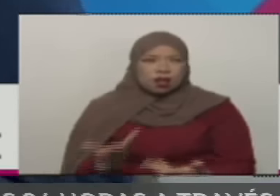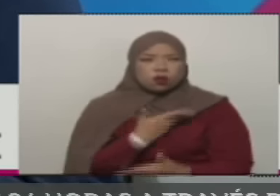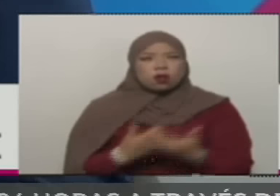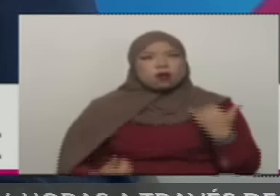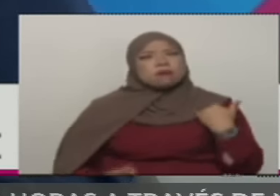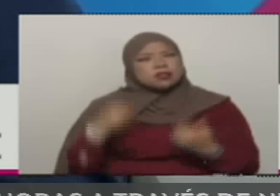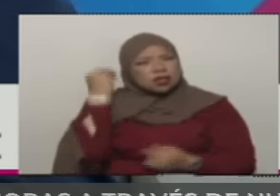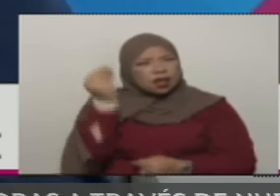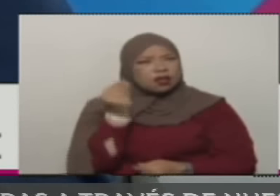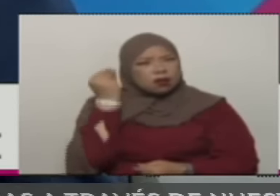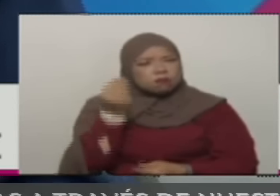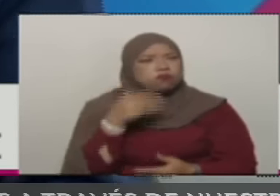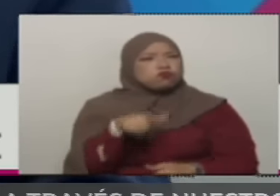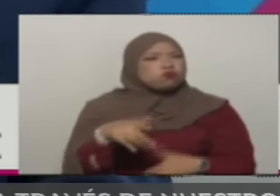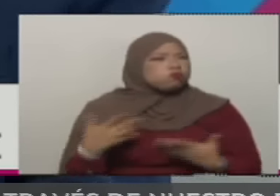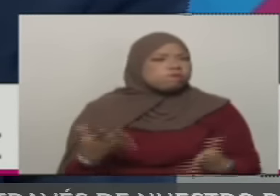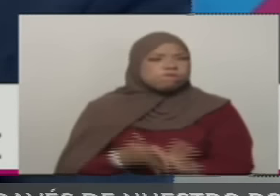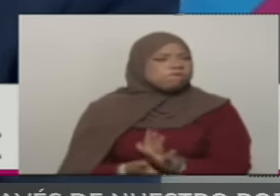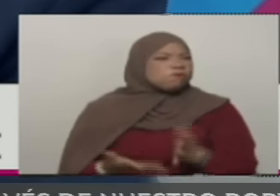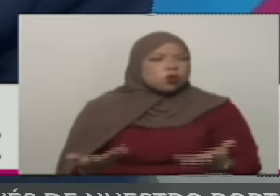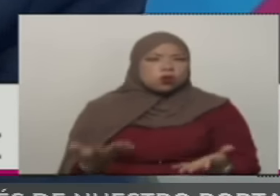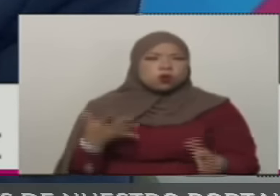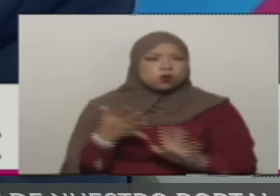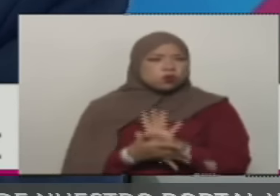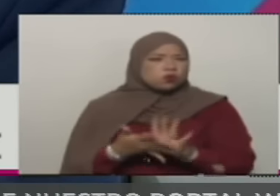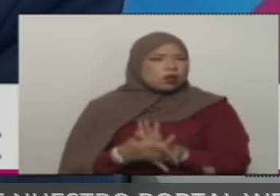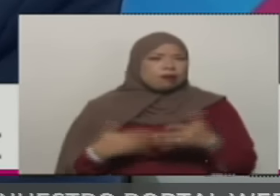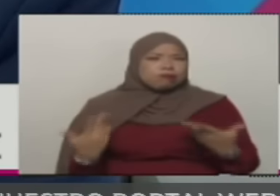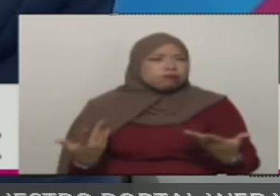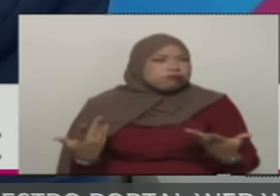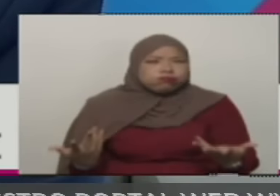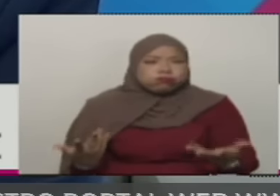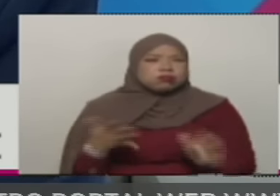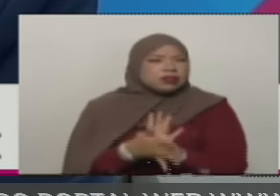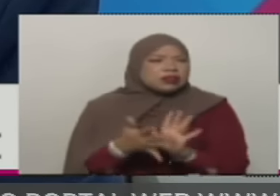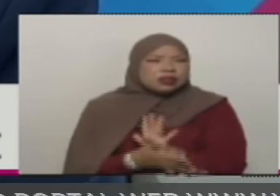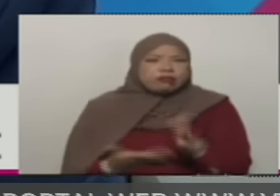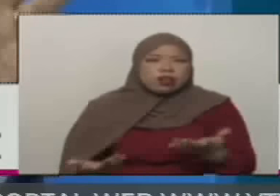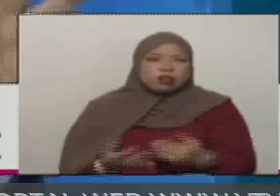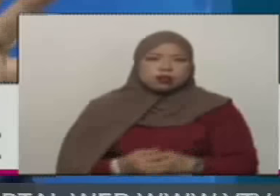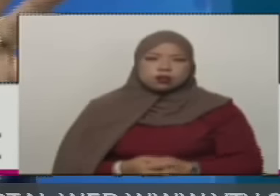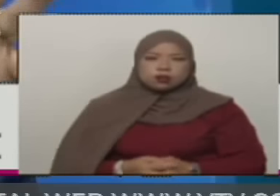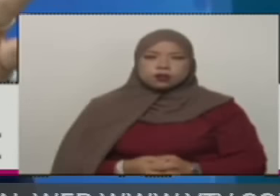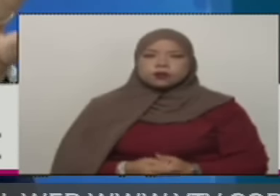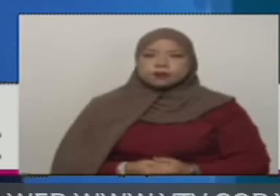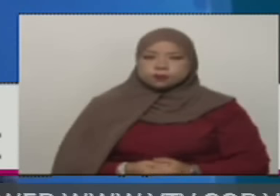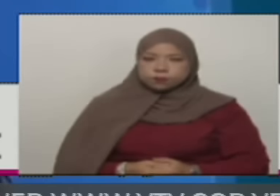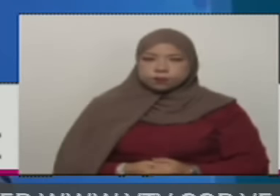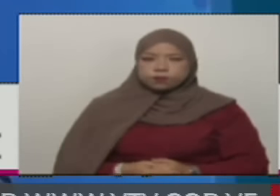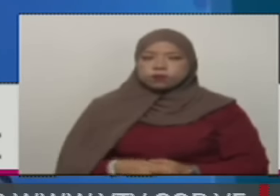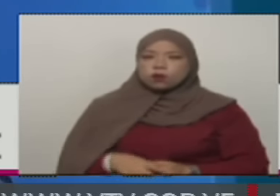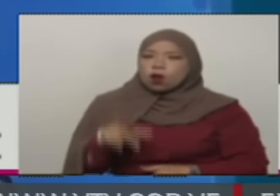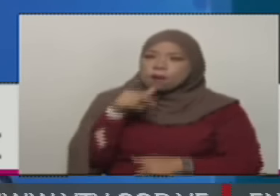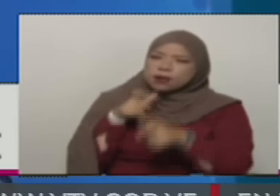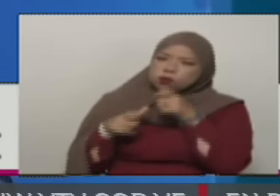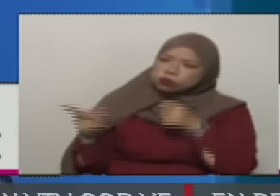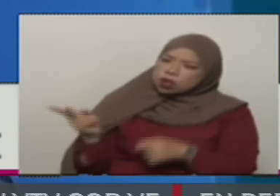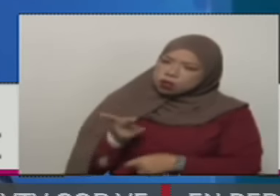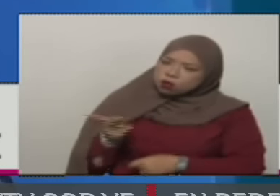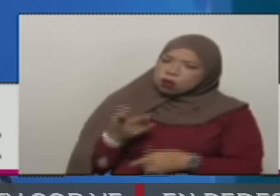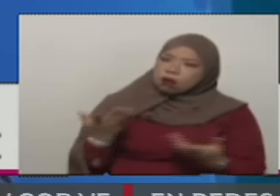Yo pudiera, sobre todo lo que pasó alrededor de este hecho. Yo pudiera hacerle una pregunta a ustedes dos.